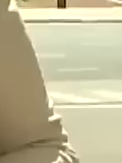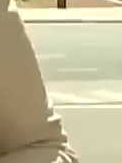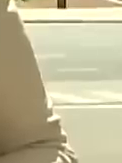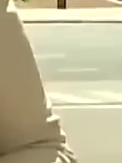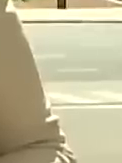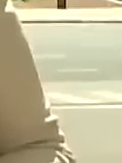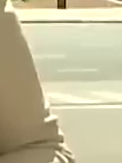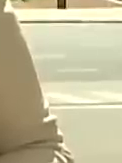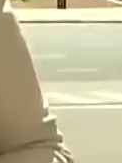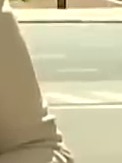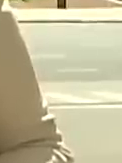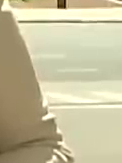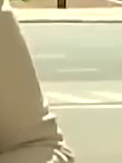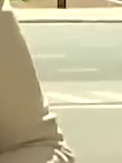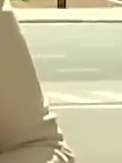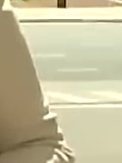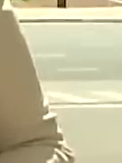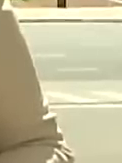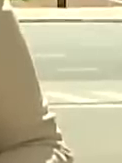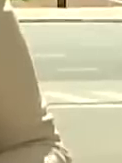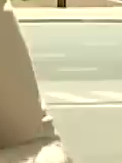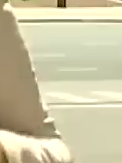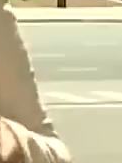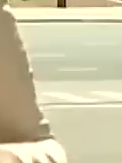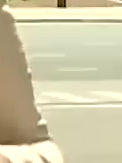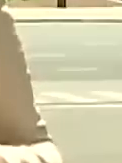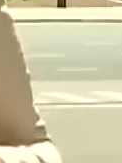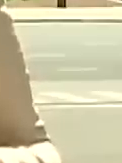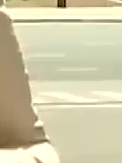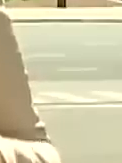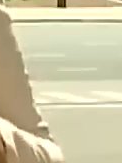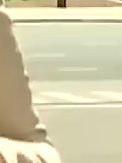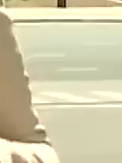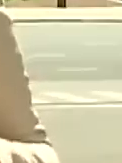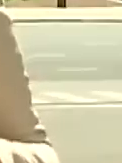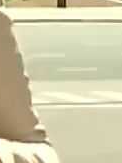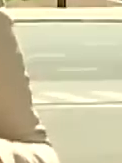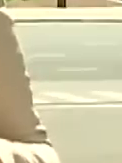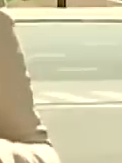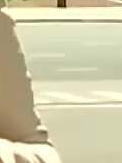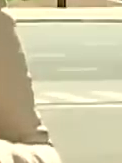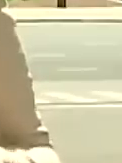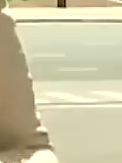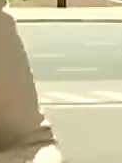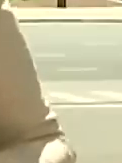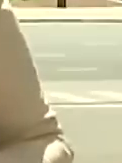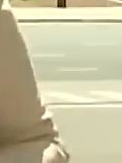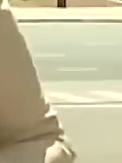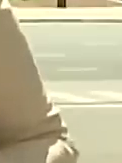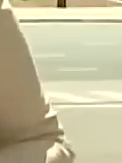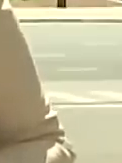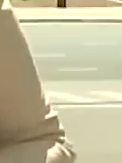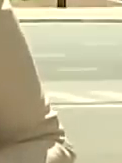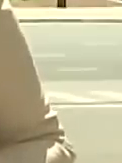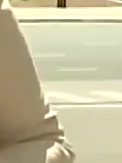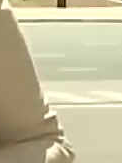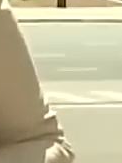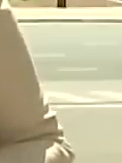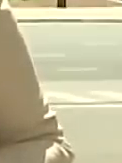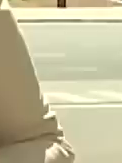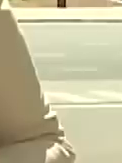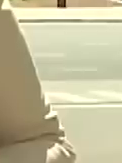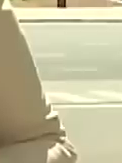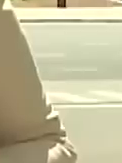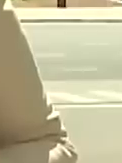venezolana de televisión sigue dando cobertura a esta séptima cumbre de la celac Y a esta hora el presidente constitucional de la República bolivariana